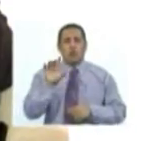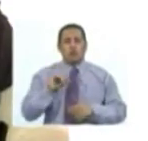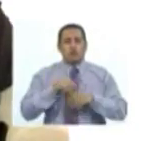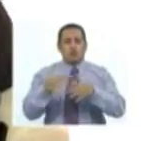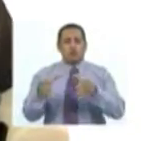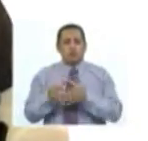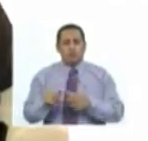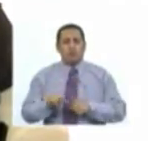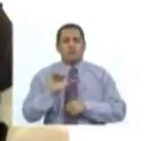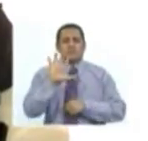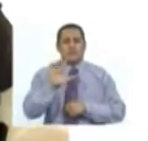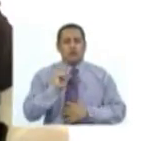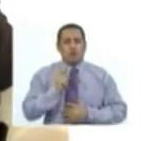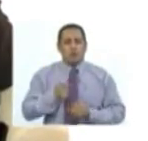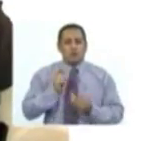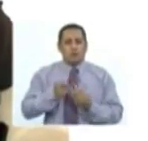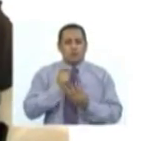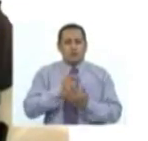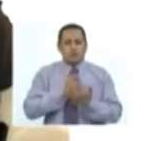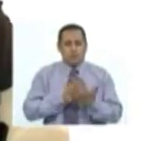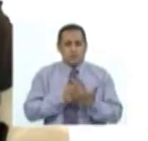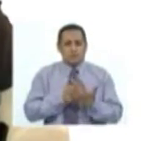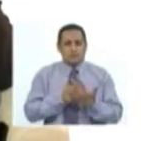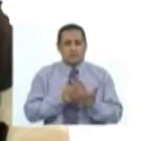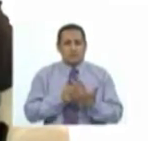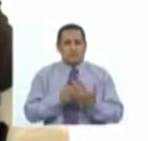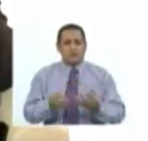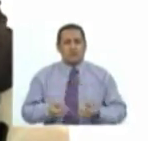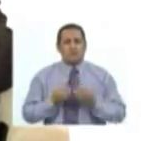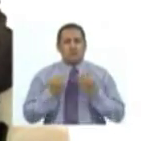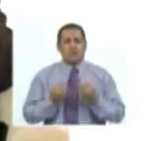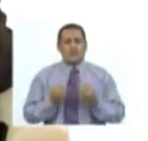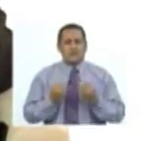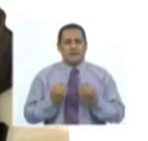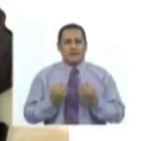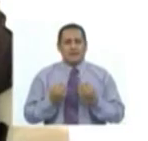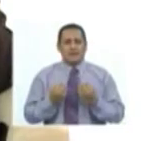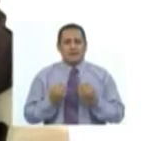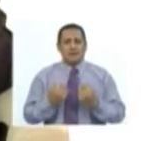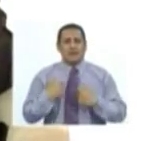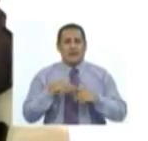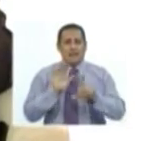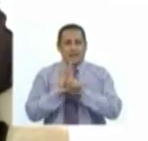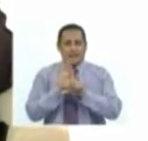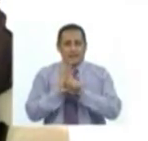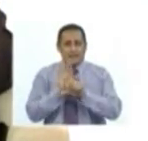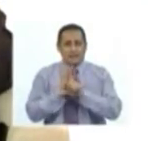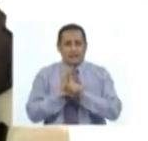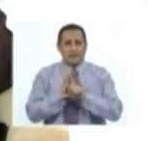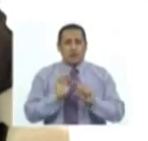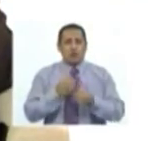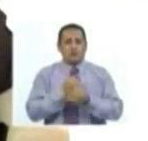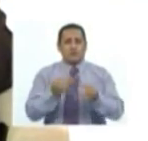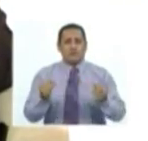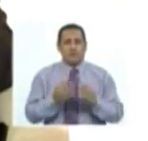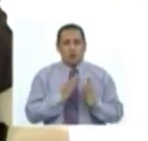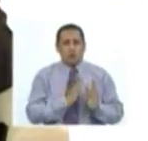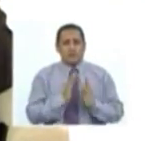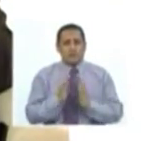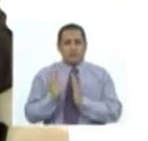conformada por 5 magistrados. O sea, ¿por qué la ley o los